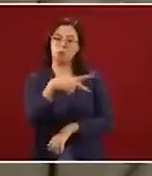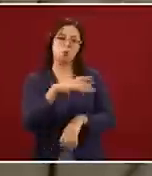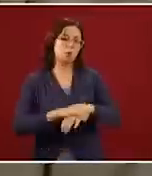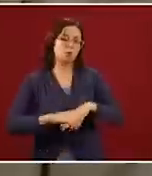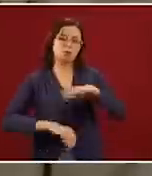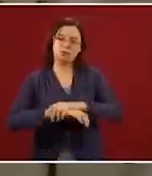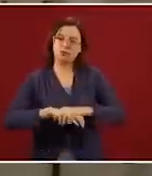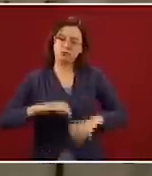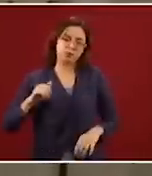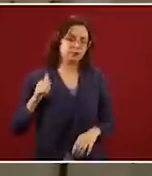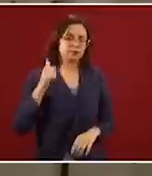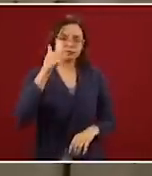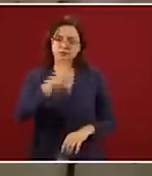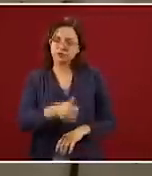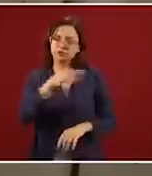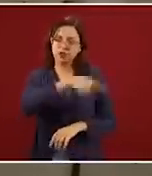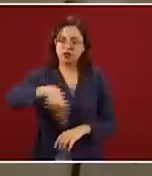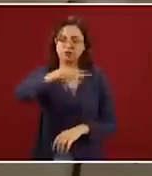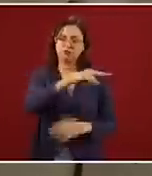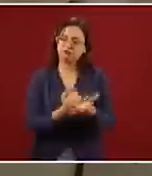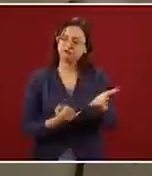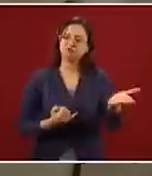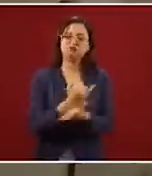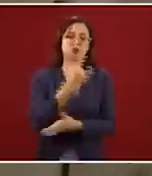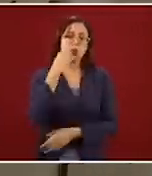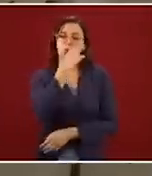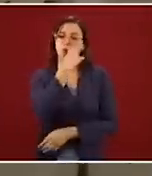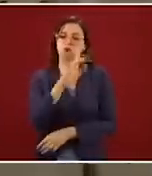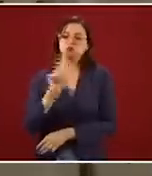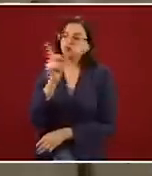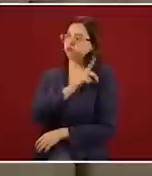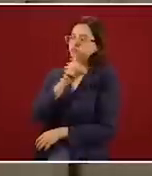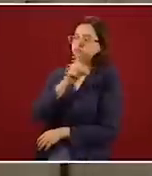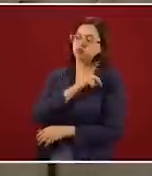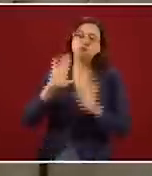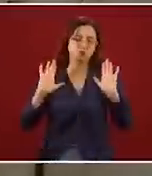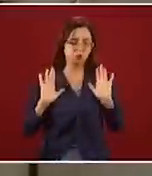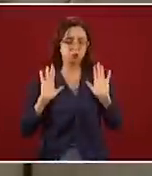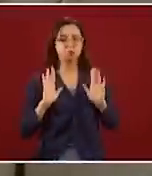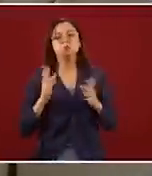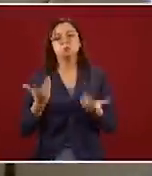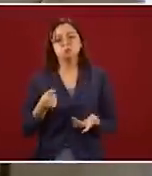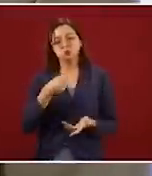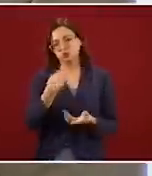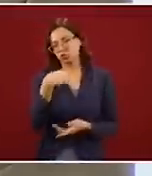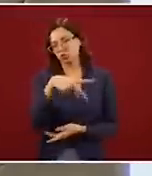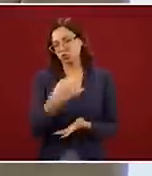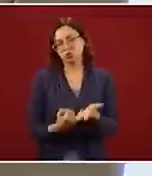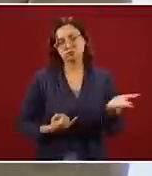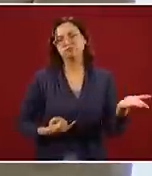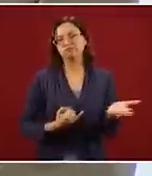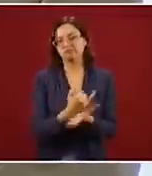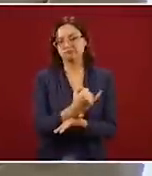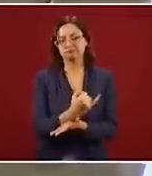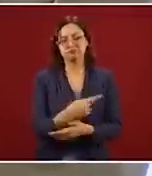enfrentar tendrán que solventarlo de manera directa, dado que ellos decidieron hacerlo por sus propios medios y con